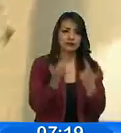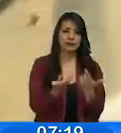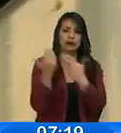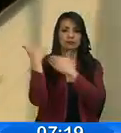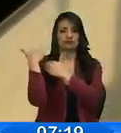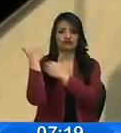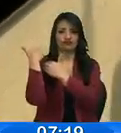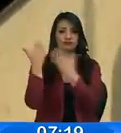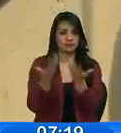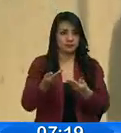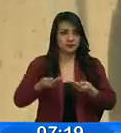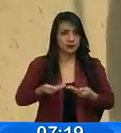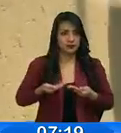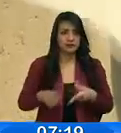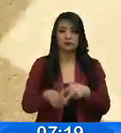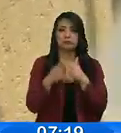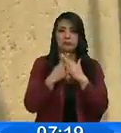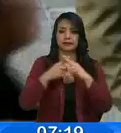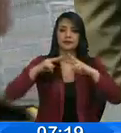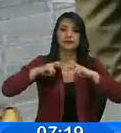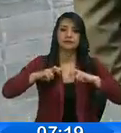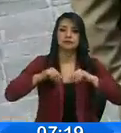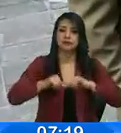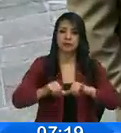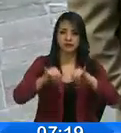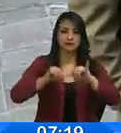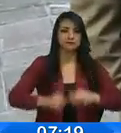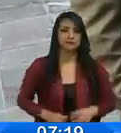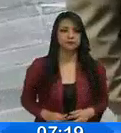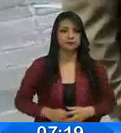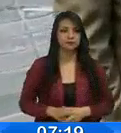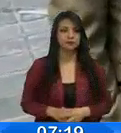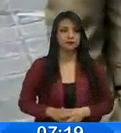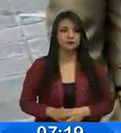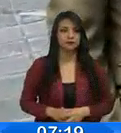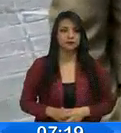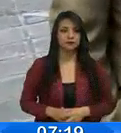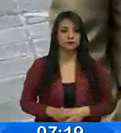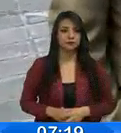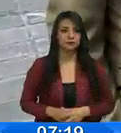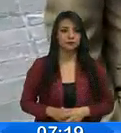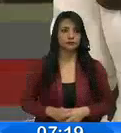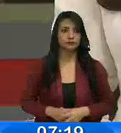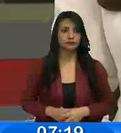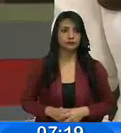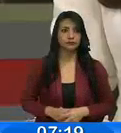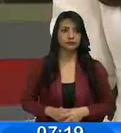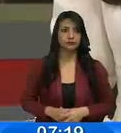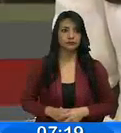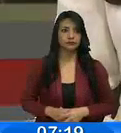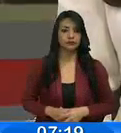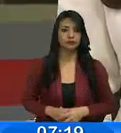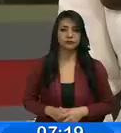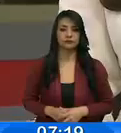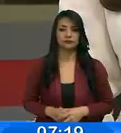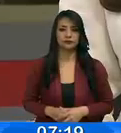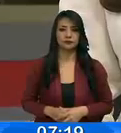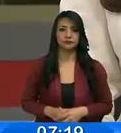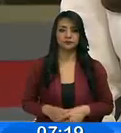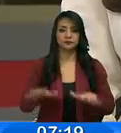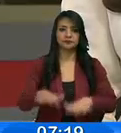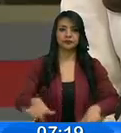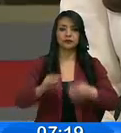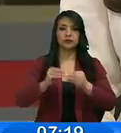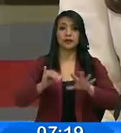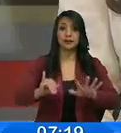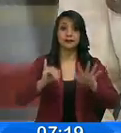encargada y de inmediato se inicie con la investigación respectiva. Informó Javier Gallo. Y en la sala número 6